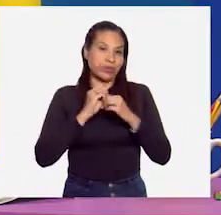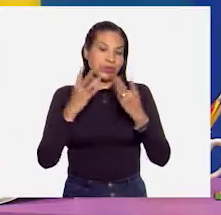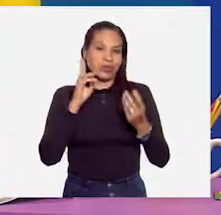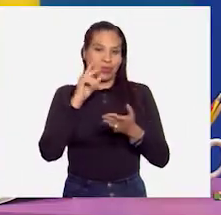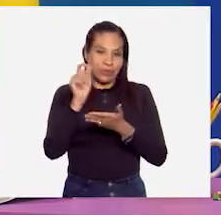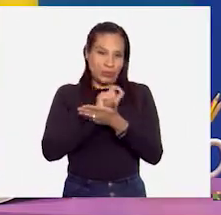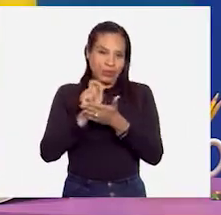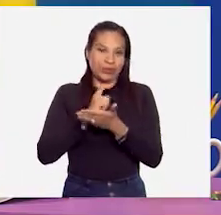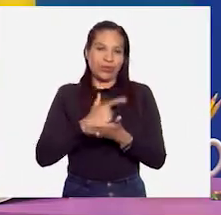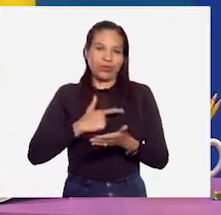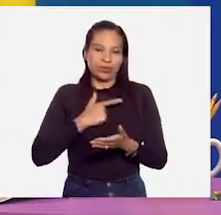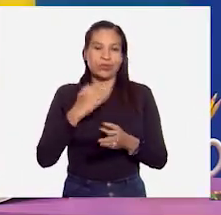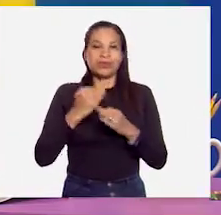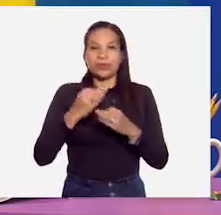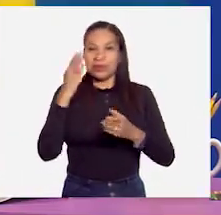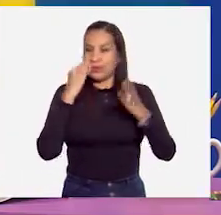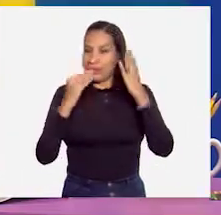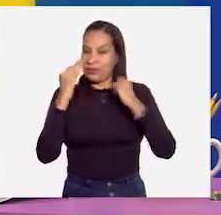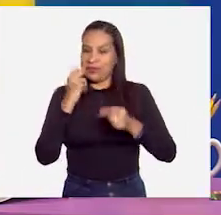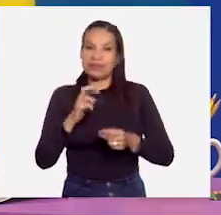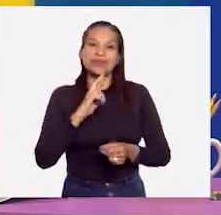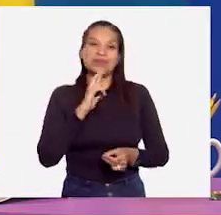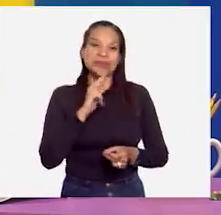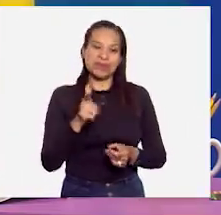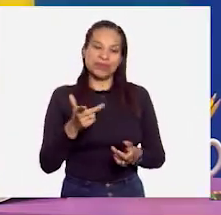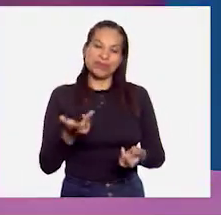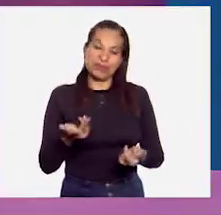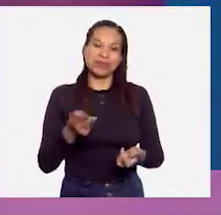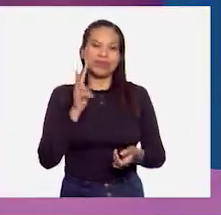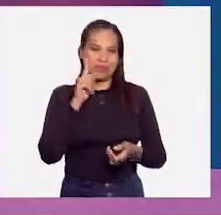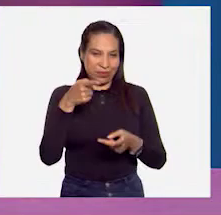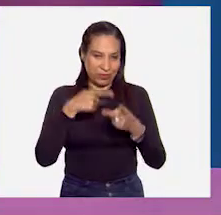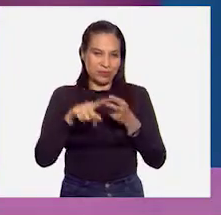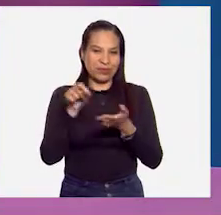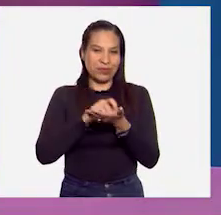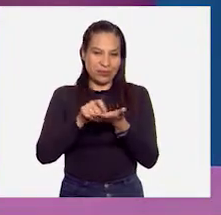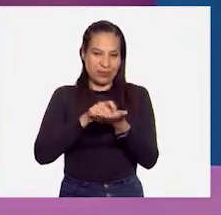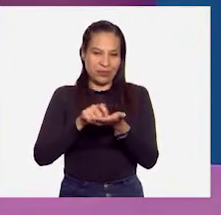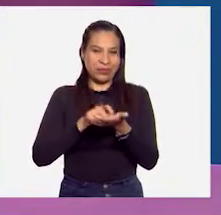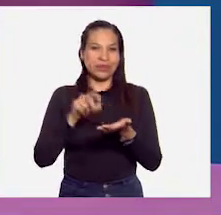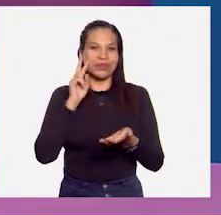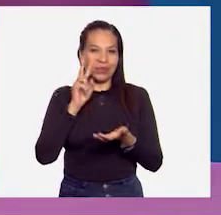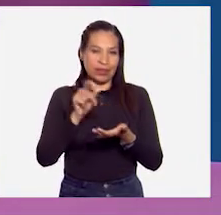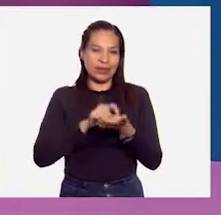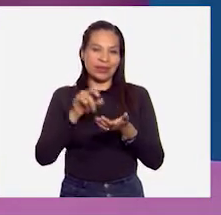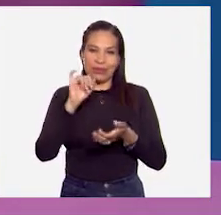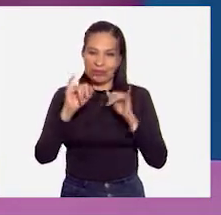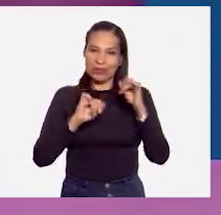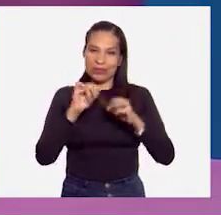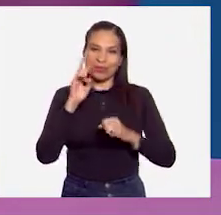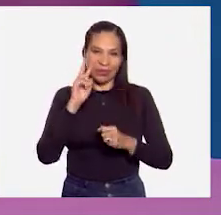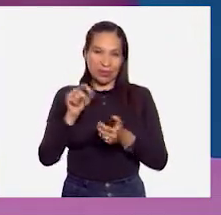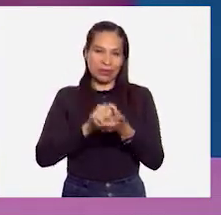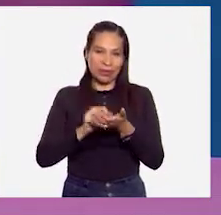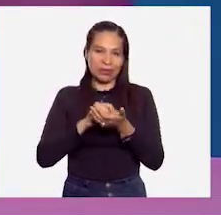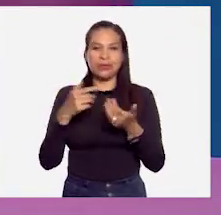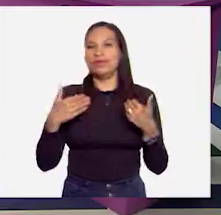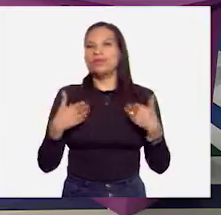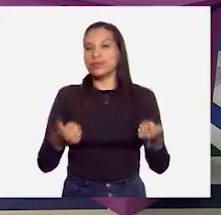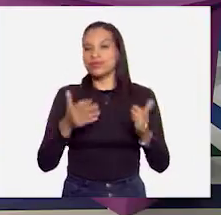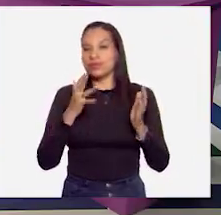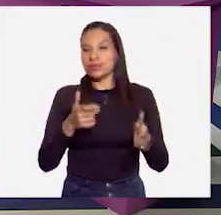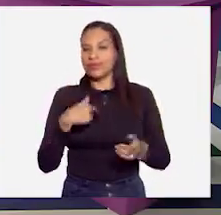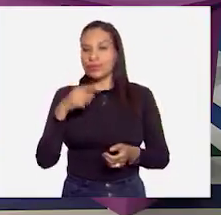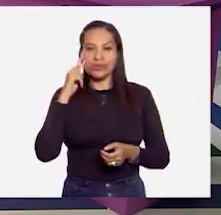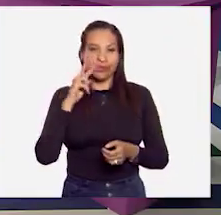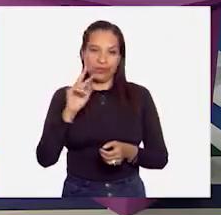encanta colorear! Mientras aprendo, es mejor. Así que manos a la obra. Pásamelo, sí, sí, sí, sí, sí. Claro. ¡Ah, ya entendí!